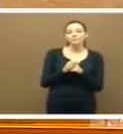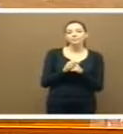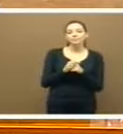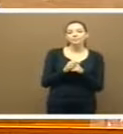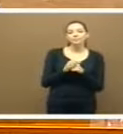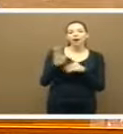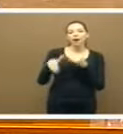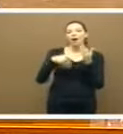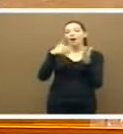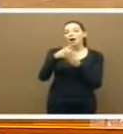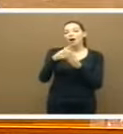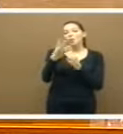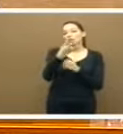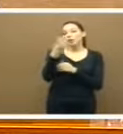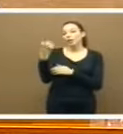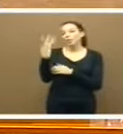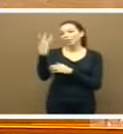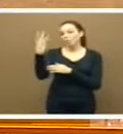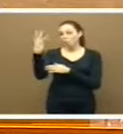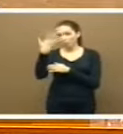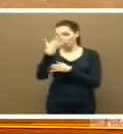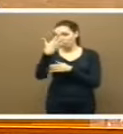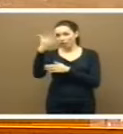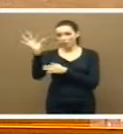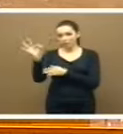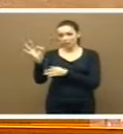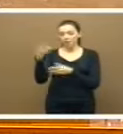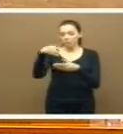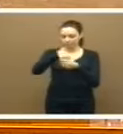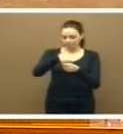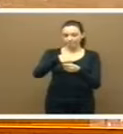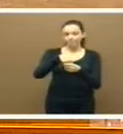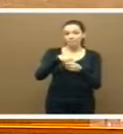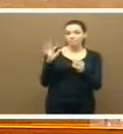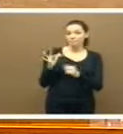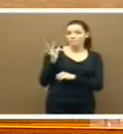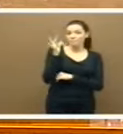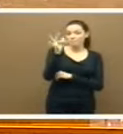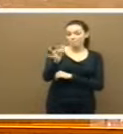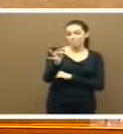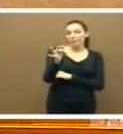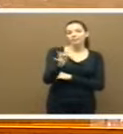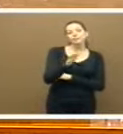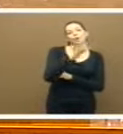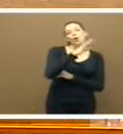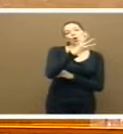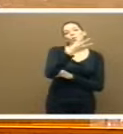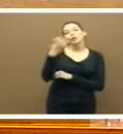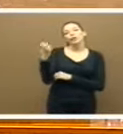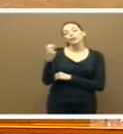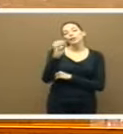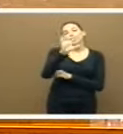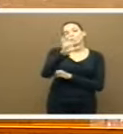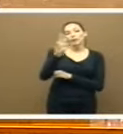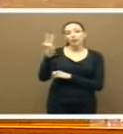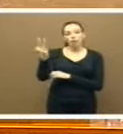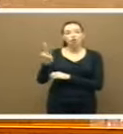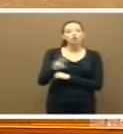a la 450, ambas incluidas. Más la 452,